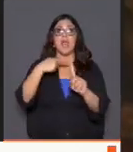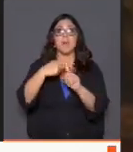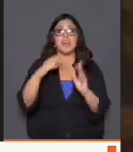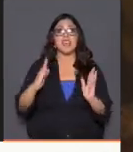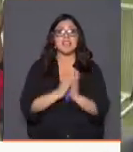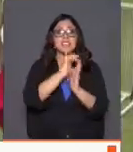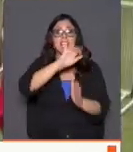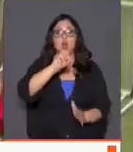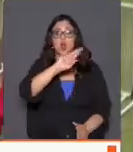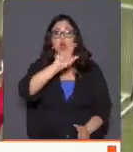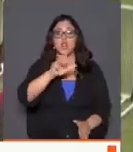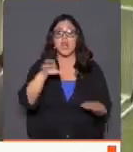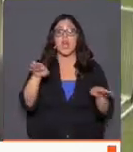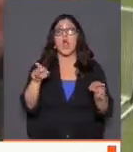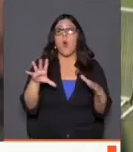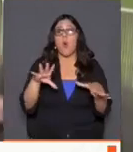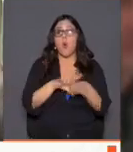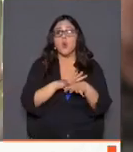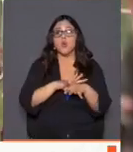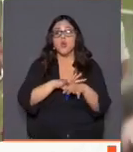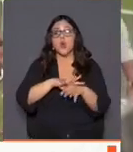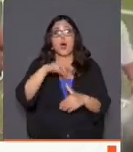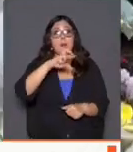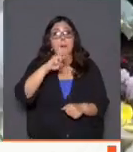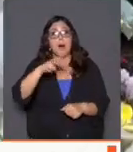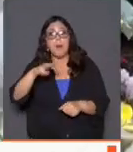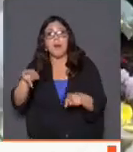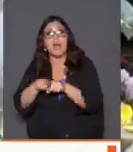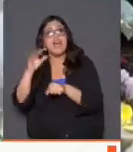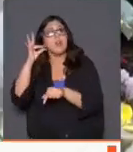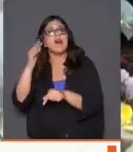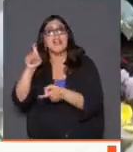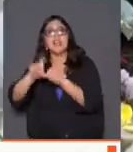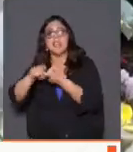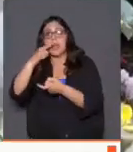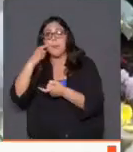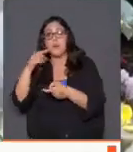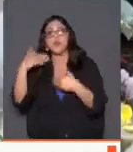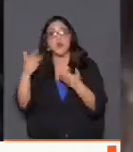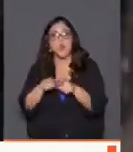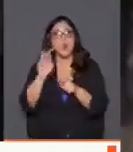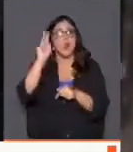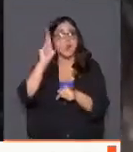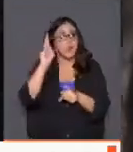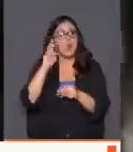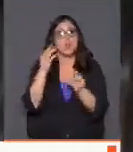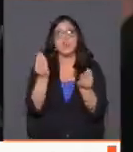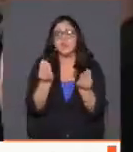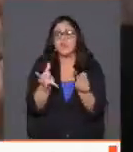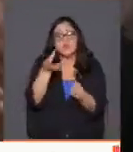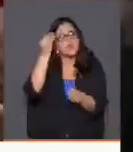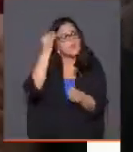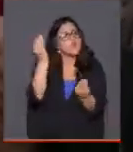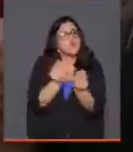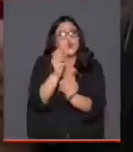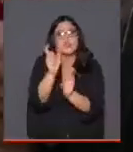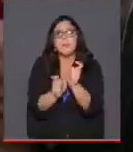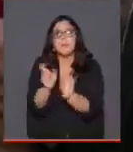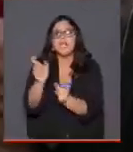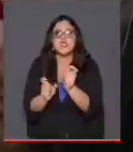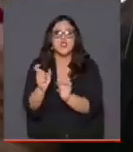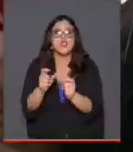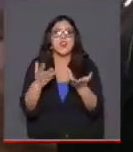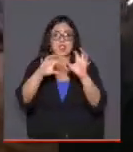junto a sus padres hermana y marido aunque no hay duda que su recuerdo ya vive en millones de personas a lo largo de todo